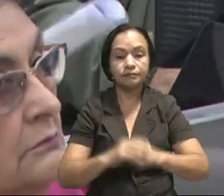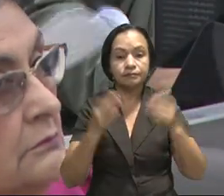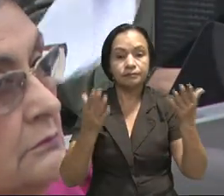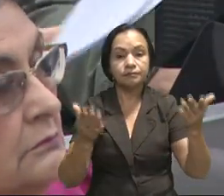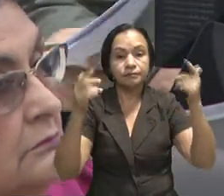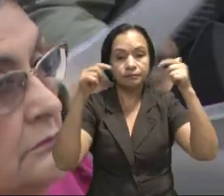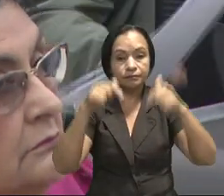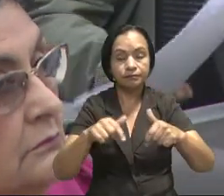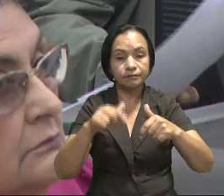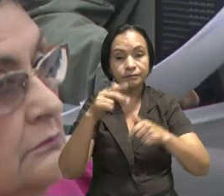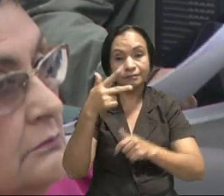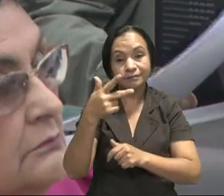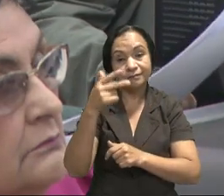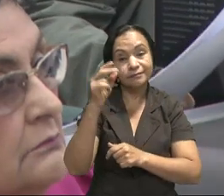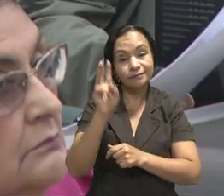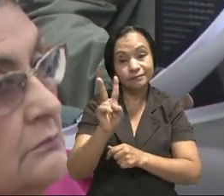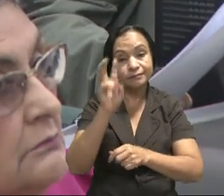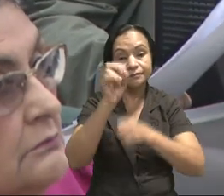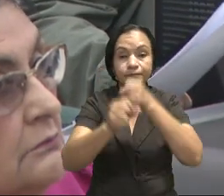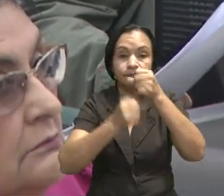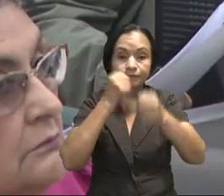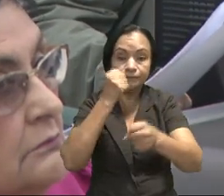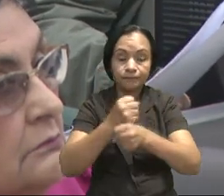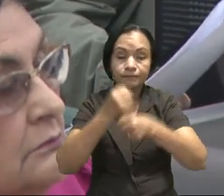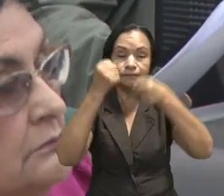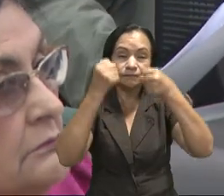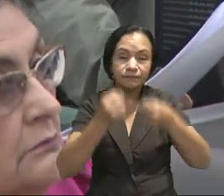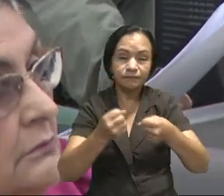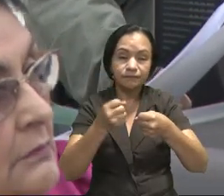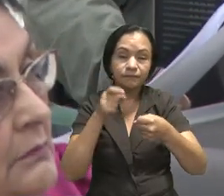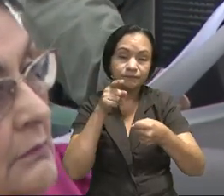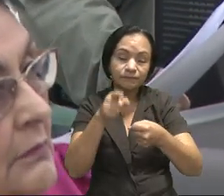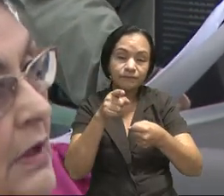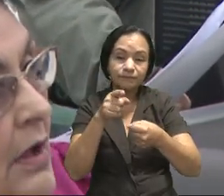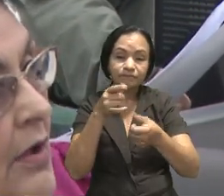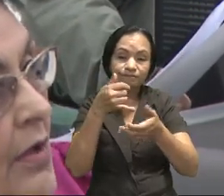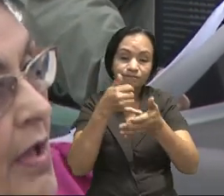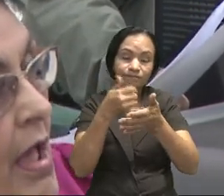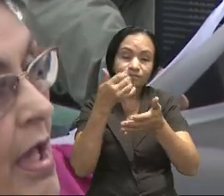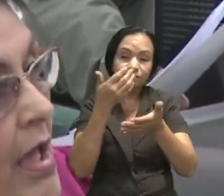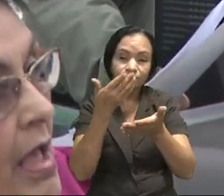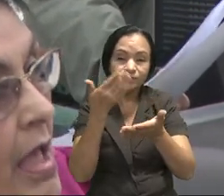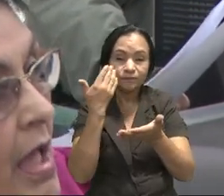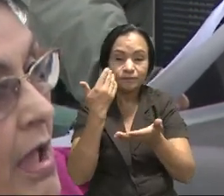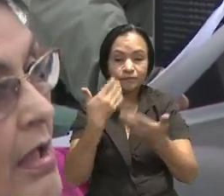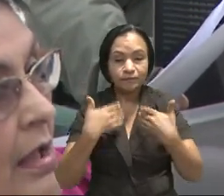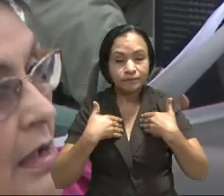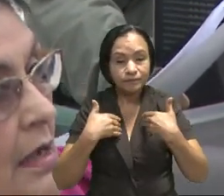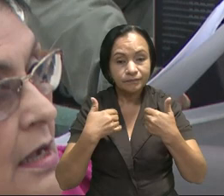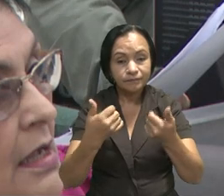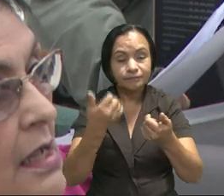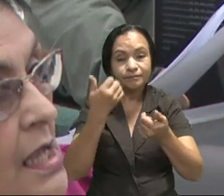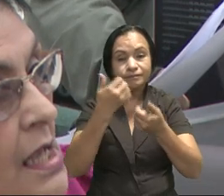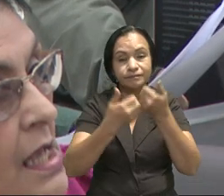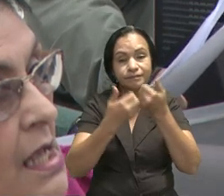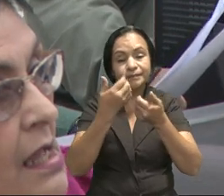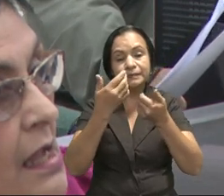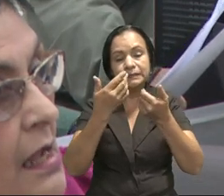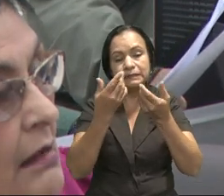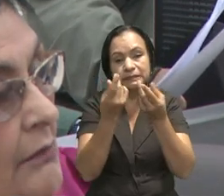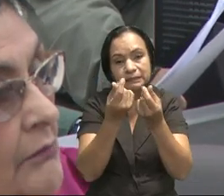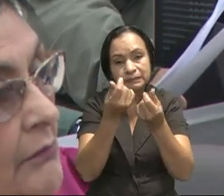Actualmente, a sus 82 años, atraviesa un estado de vulnerabilidad, problemas de salud y económicos, lo cual